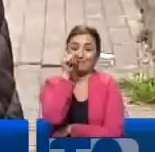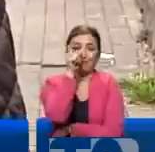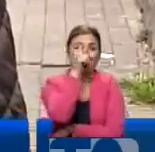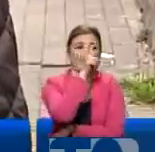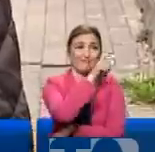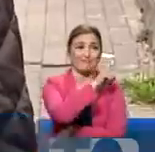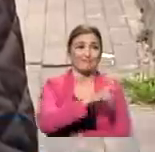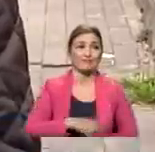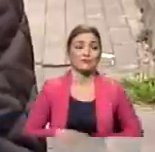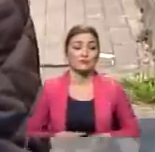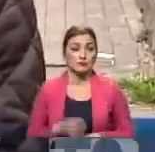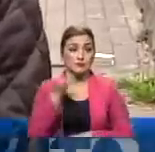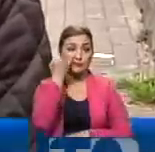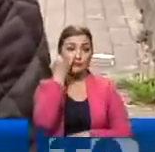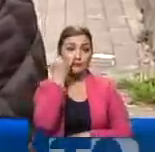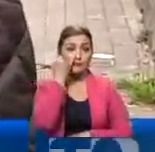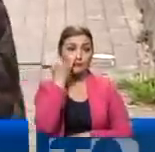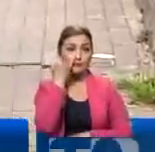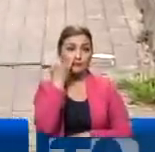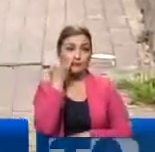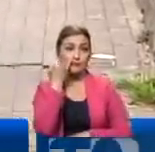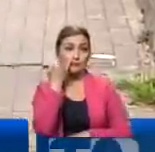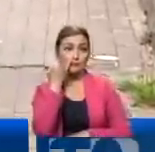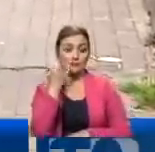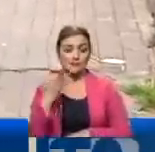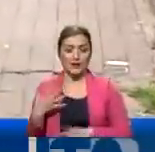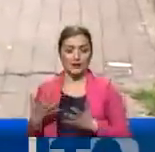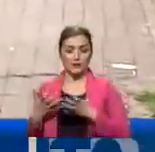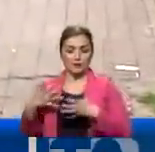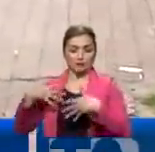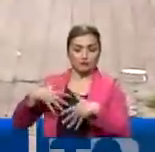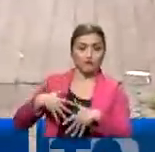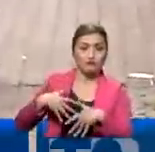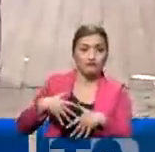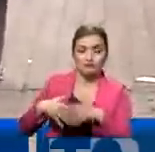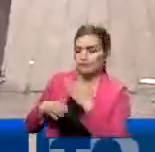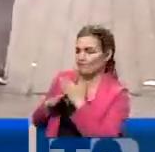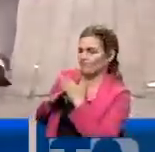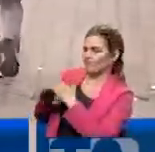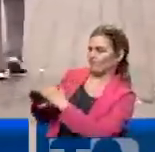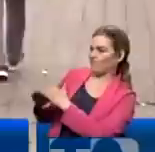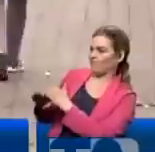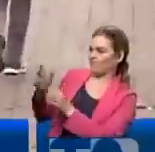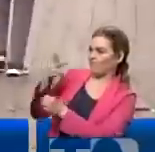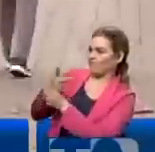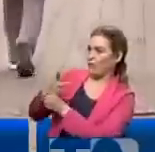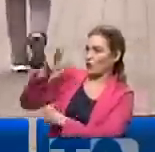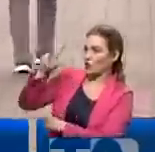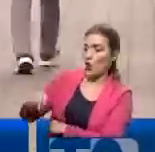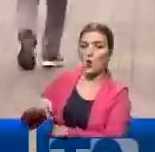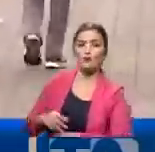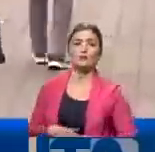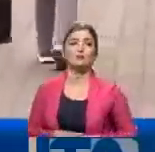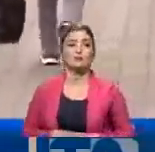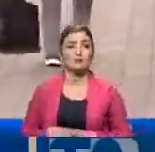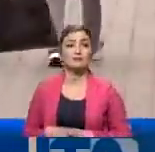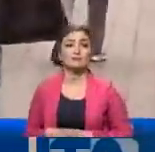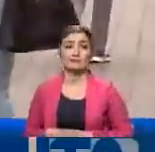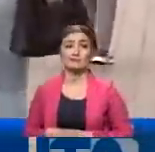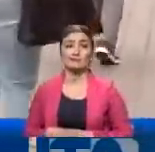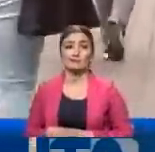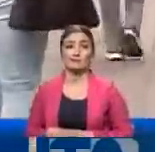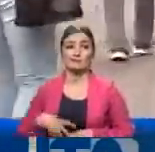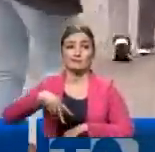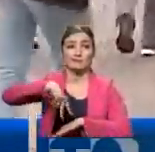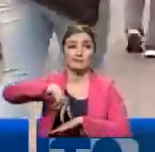complicado. Indígenas no dejan que nosotros nos acerquemos a ellos, imposibilitan nuestras coberturas. Hace pocos minutos estábamos